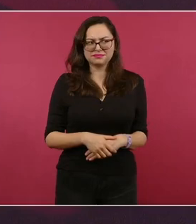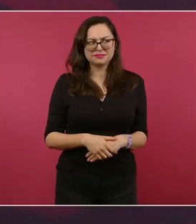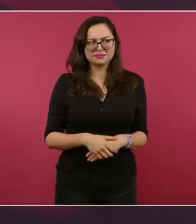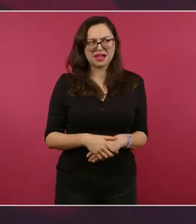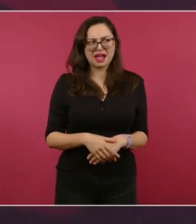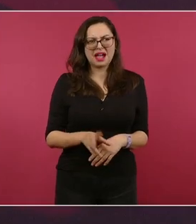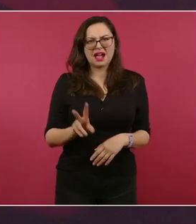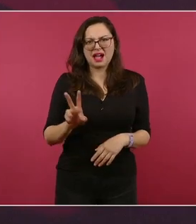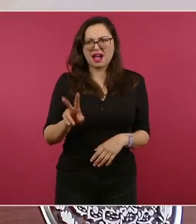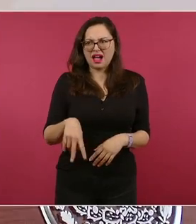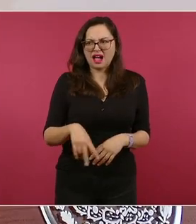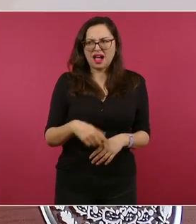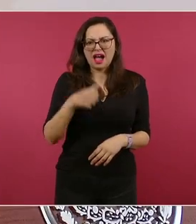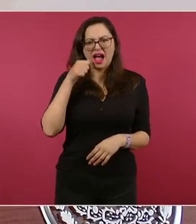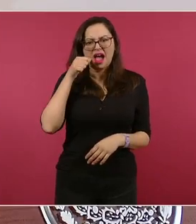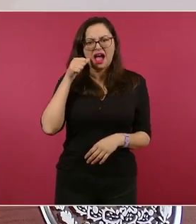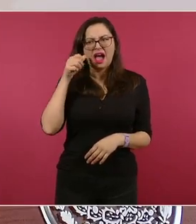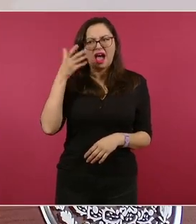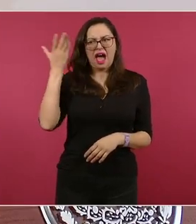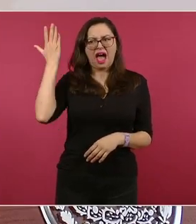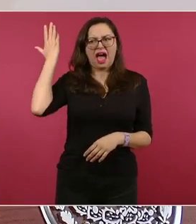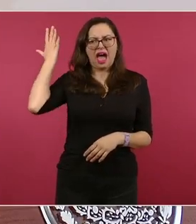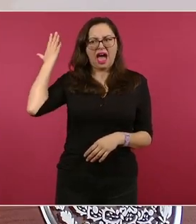medios del extranjero